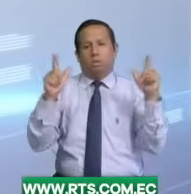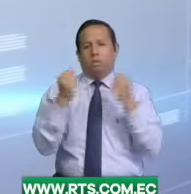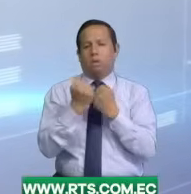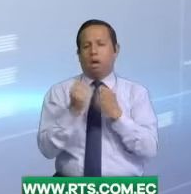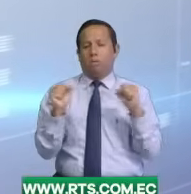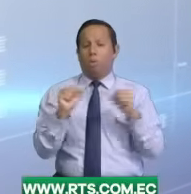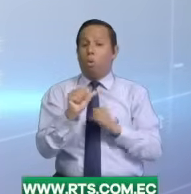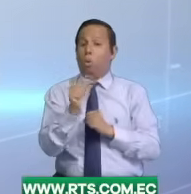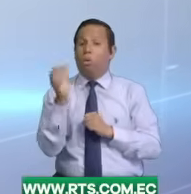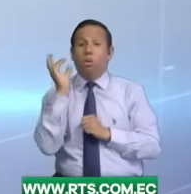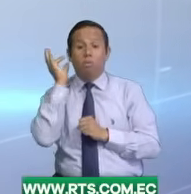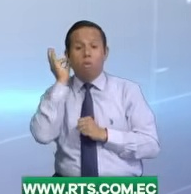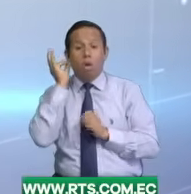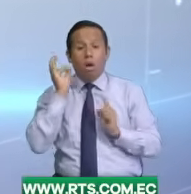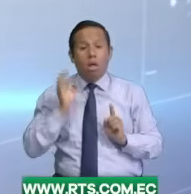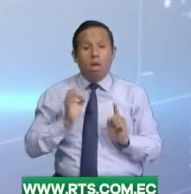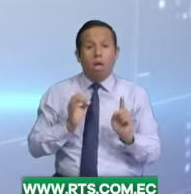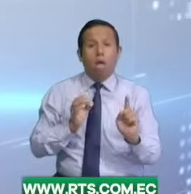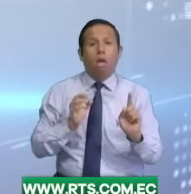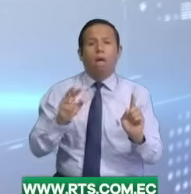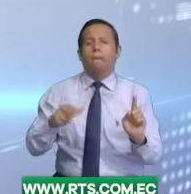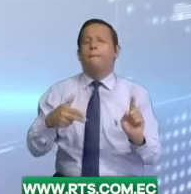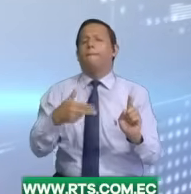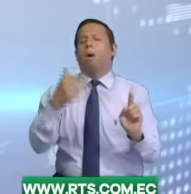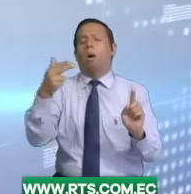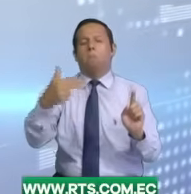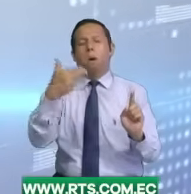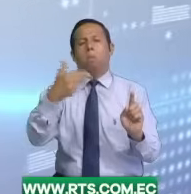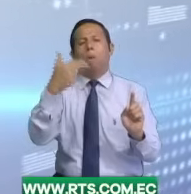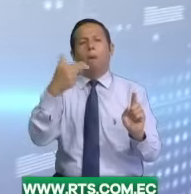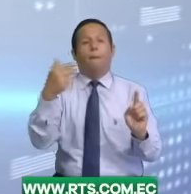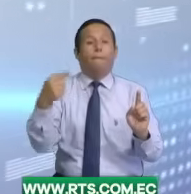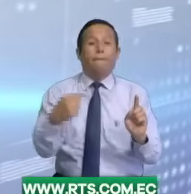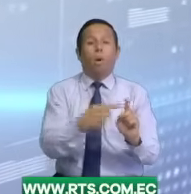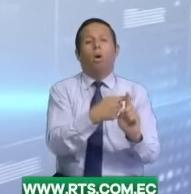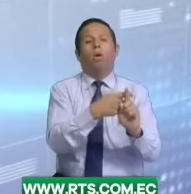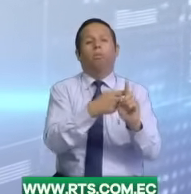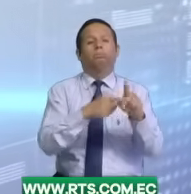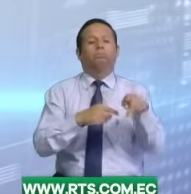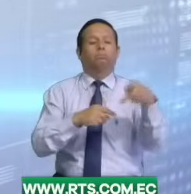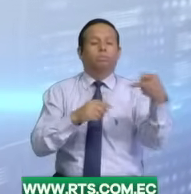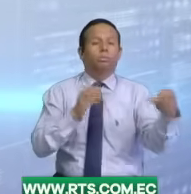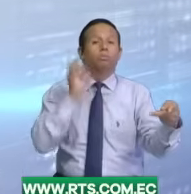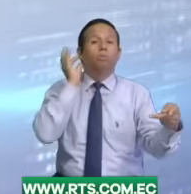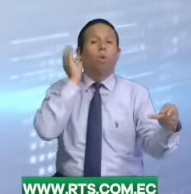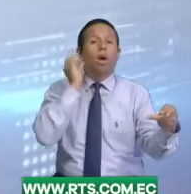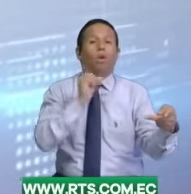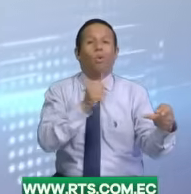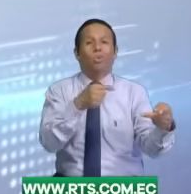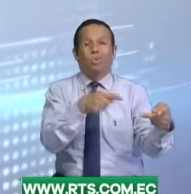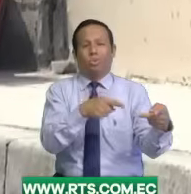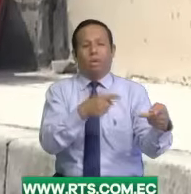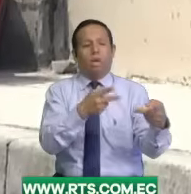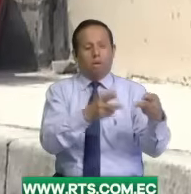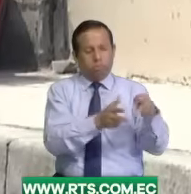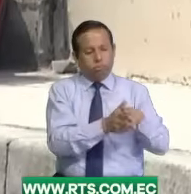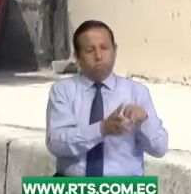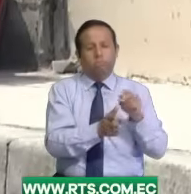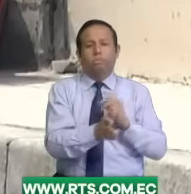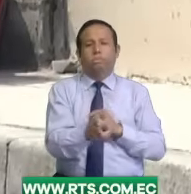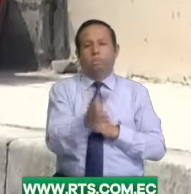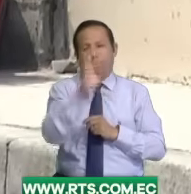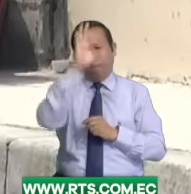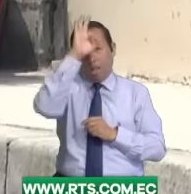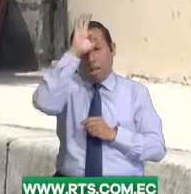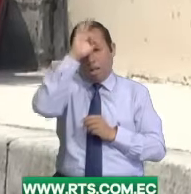que caminaba por el sector quedó herida ya que una de las balas logró alcanzarla. La mujer fue llevada de inmediato al hospital. Según versión